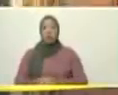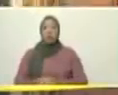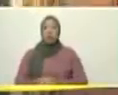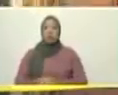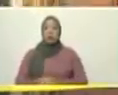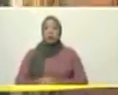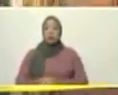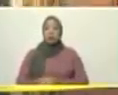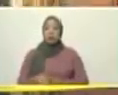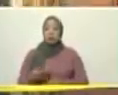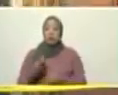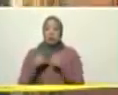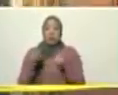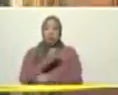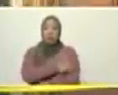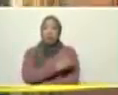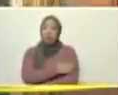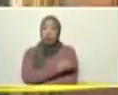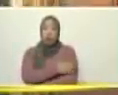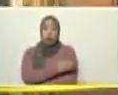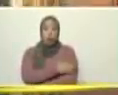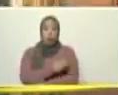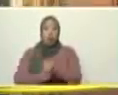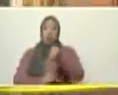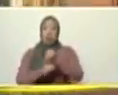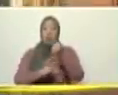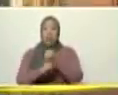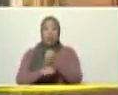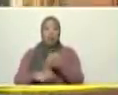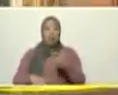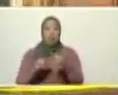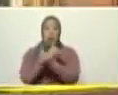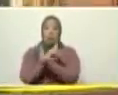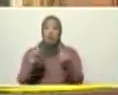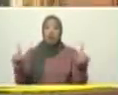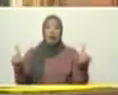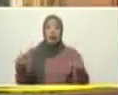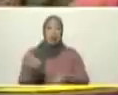muy neoliberal, muy de derecha,